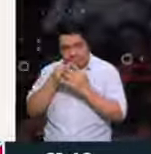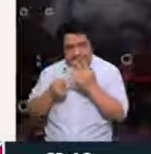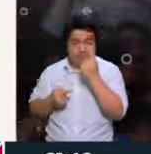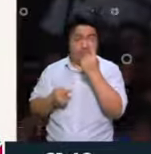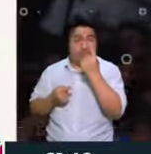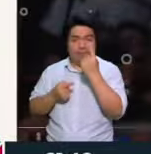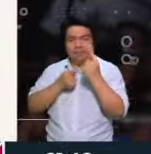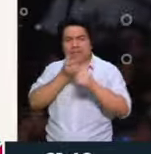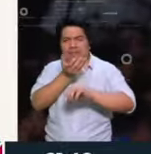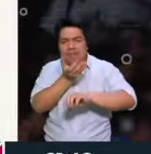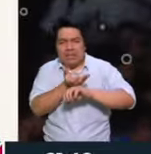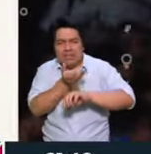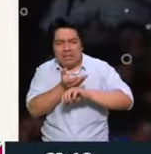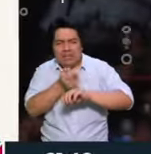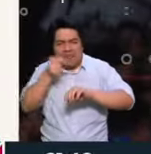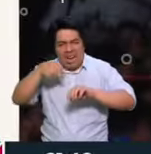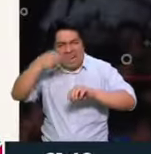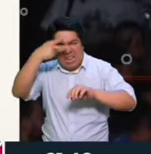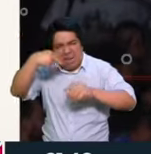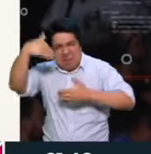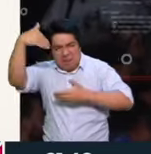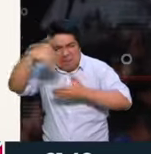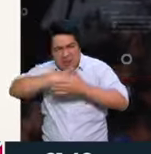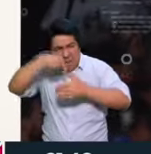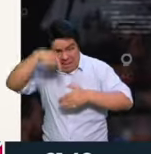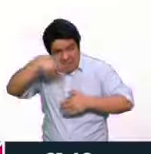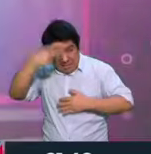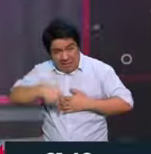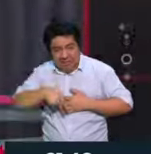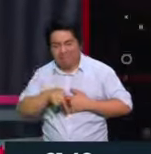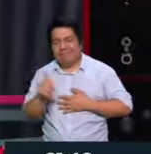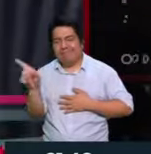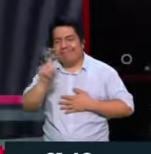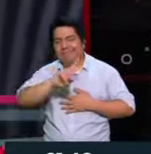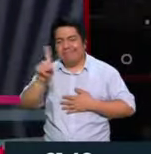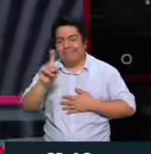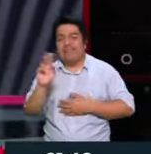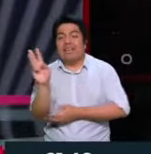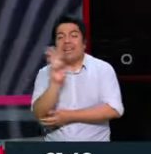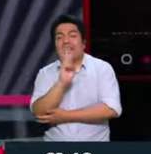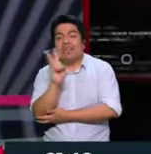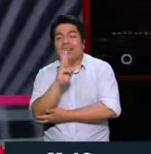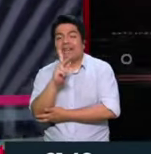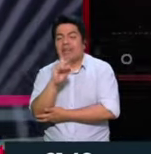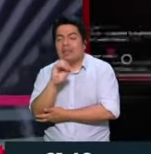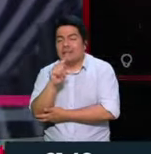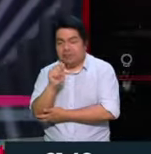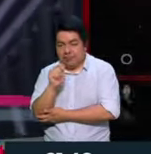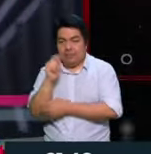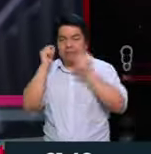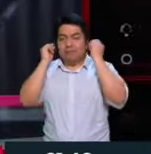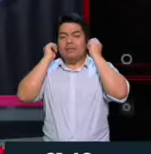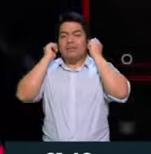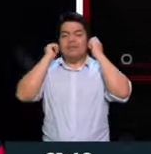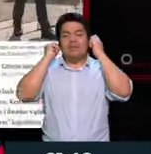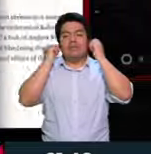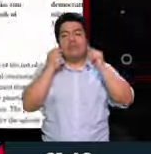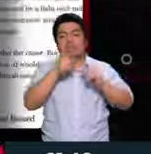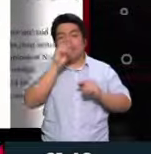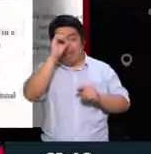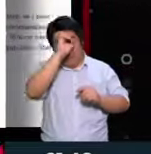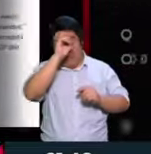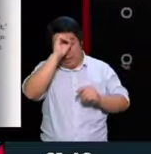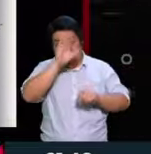que Estados Unidos tiene derecho a intervenir en la política de México. El Washington Post dedicó su editorial institucional, su espacio de opinión